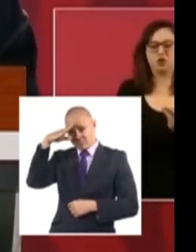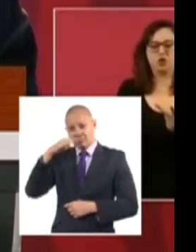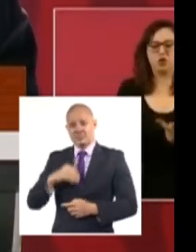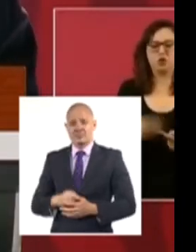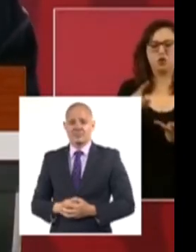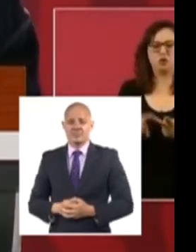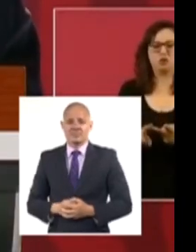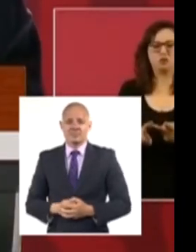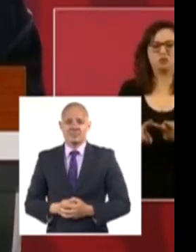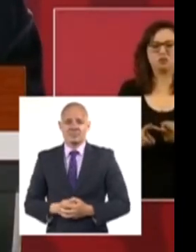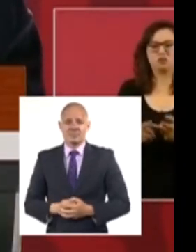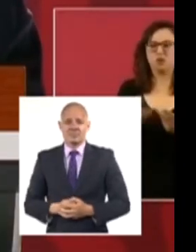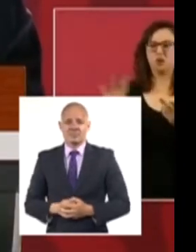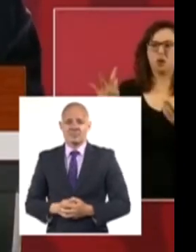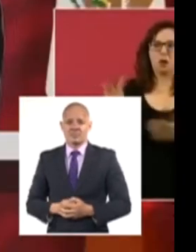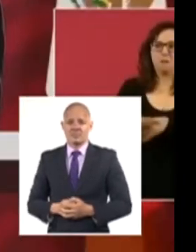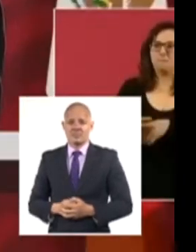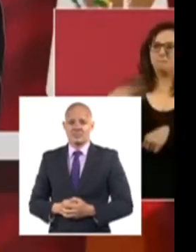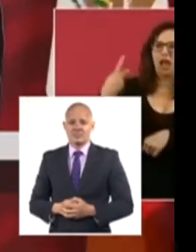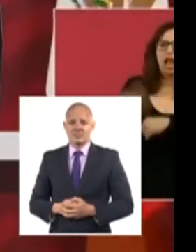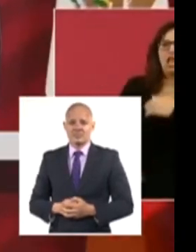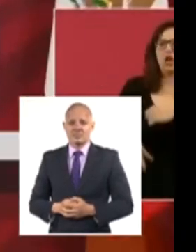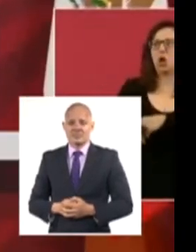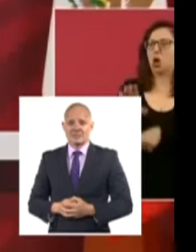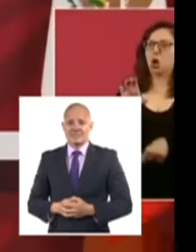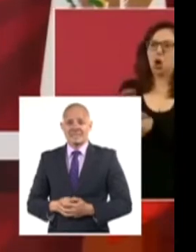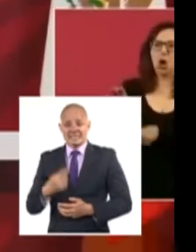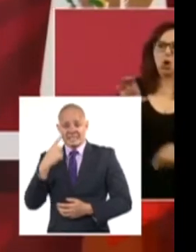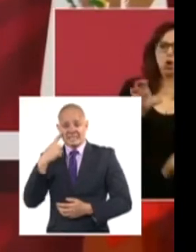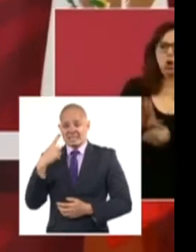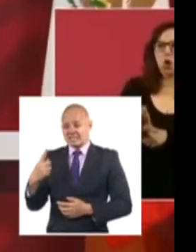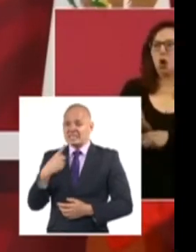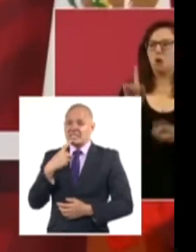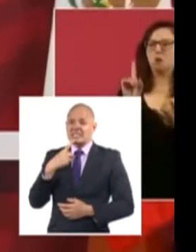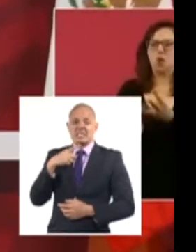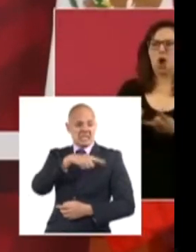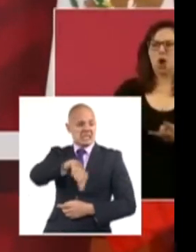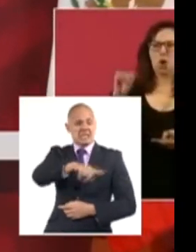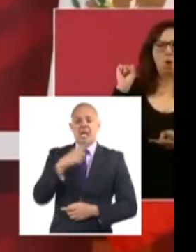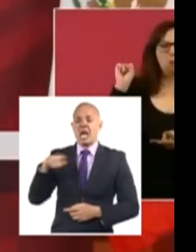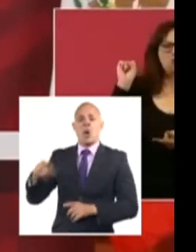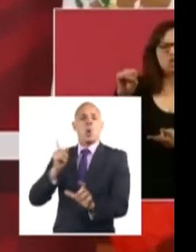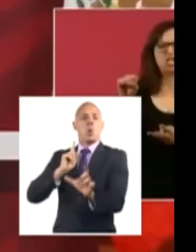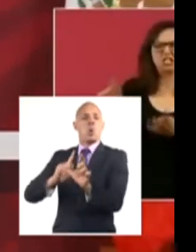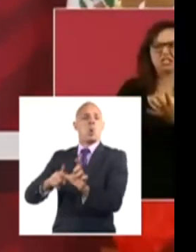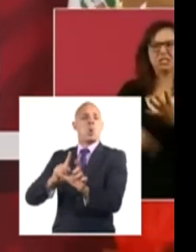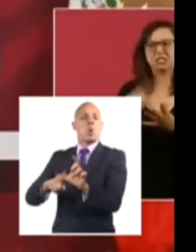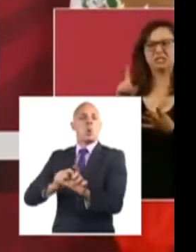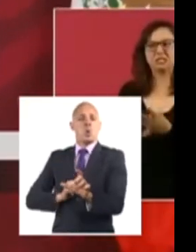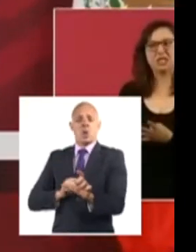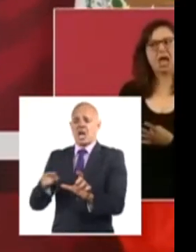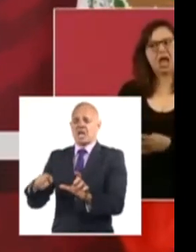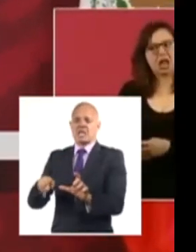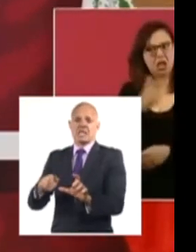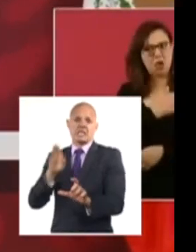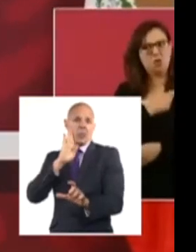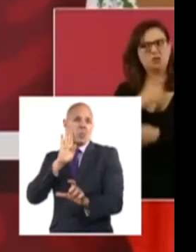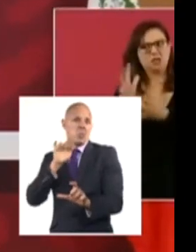o un peligro para colombia comunista guerrillero